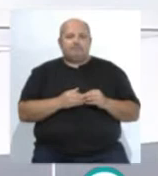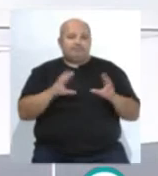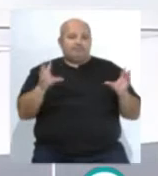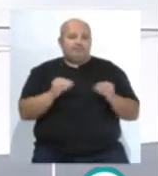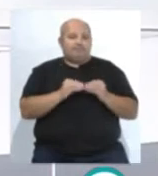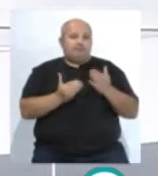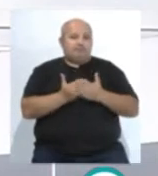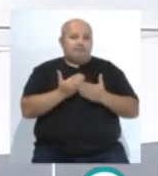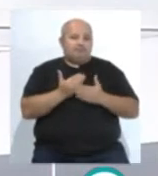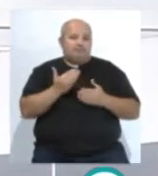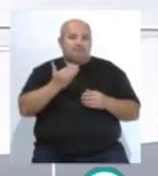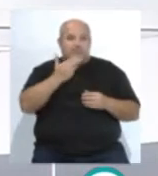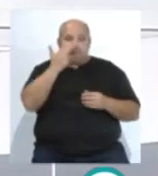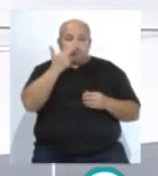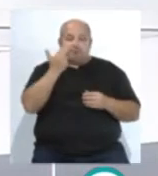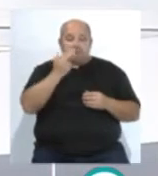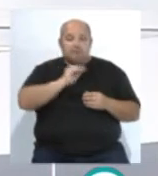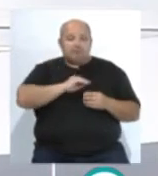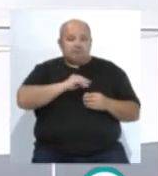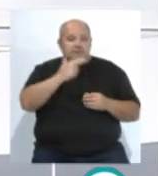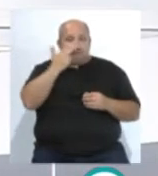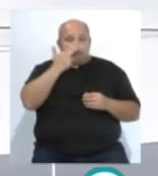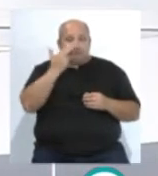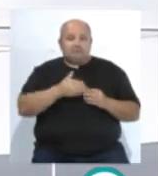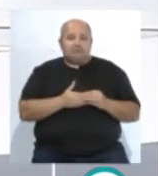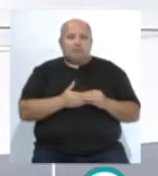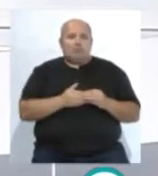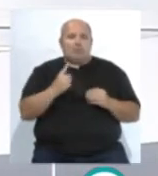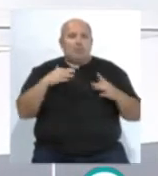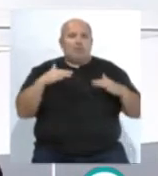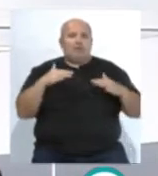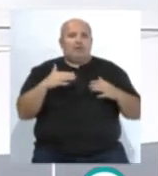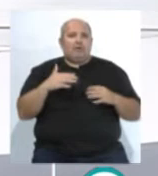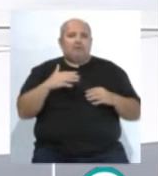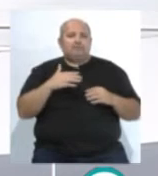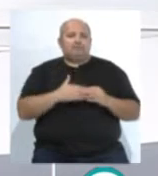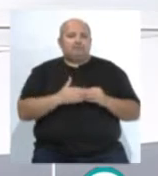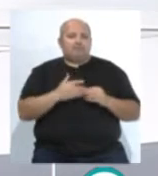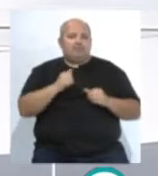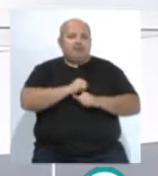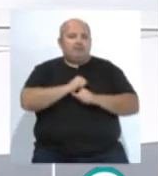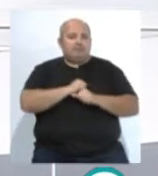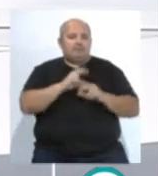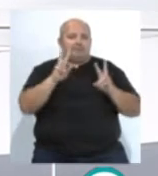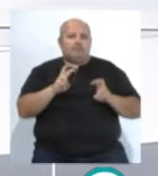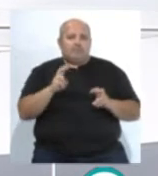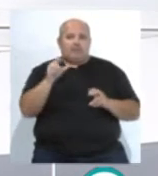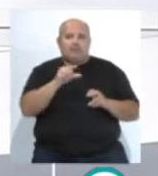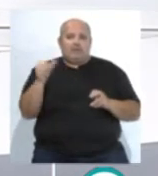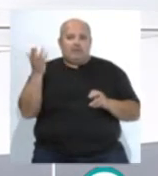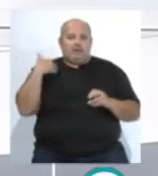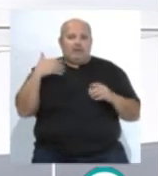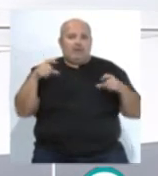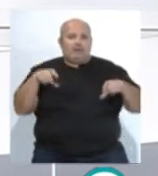Bueno, jornada interesante, muy interesante. Había un partido que se esperaba la semana pasada